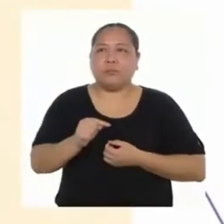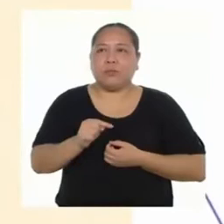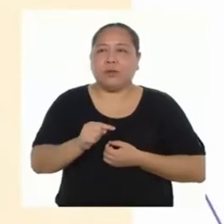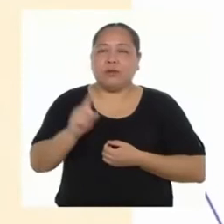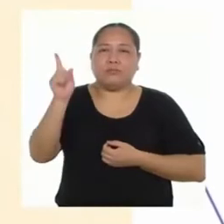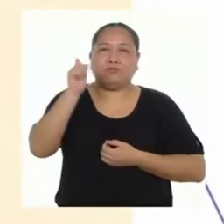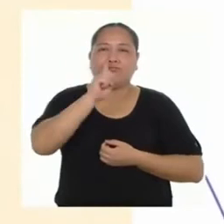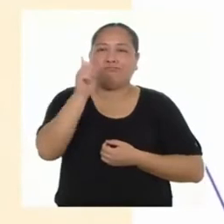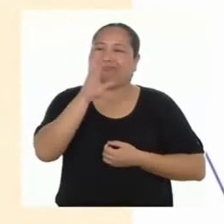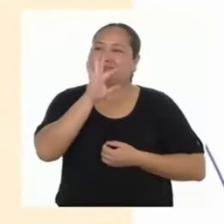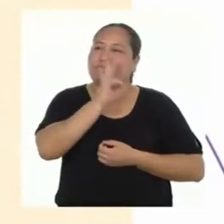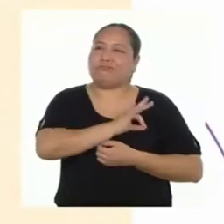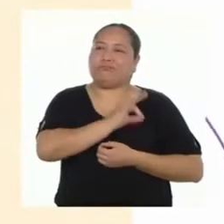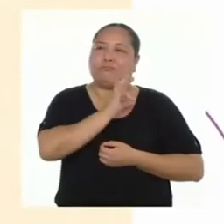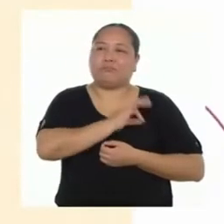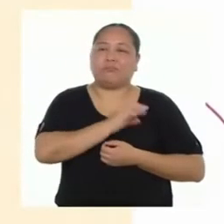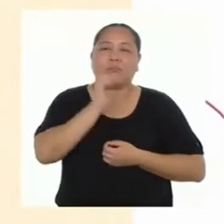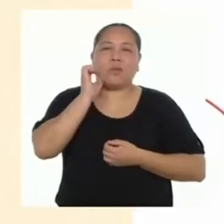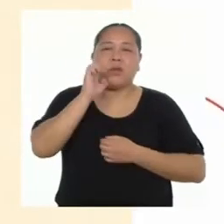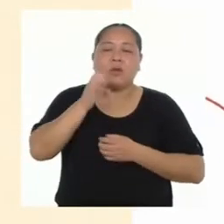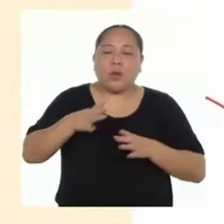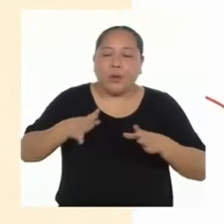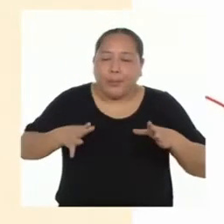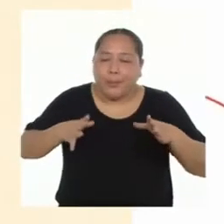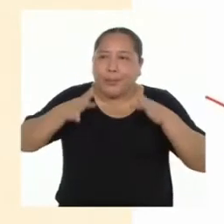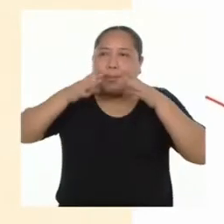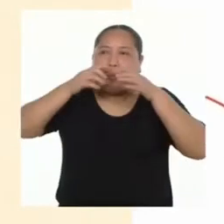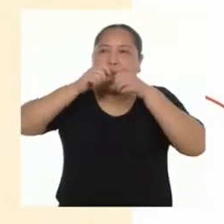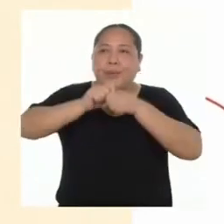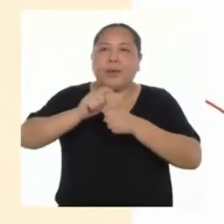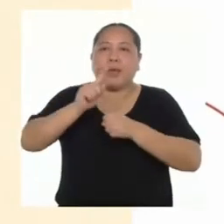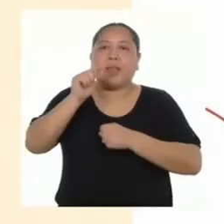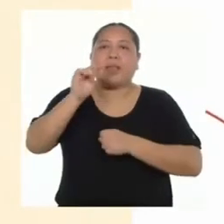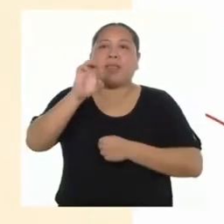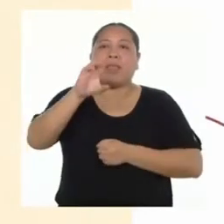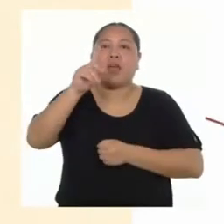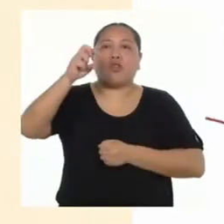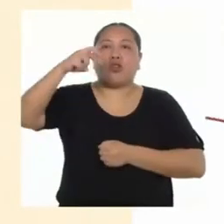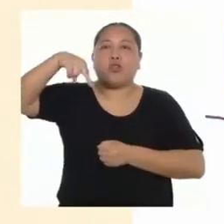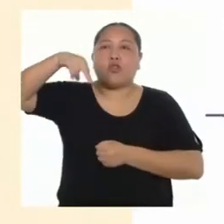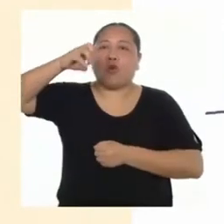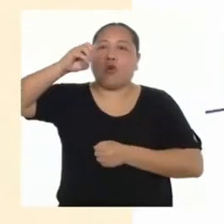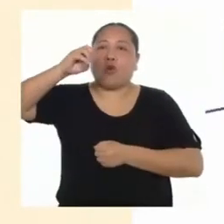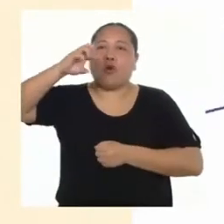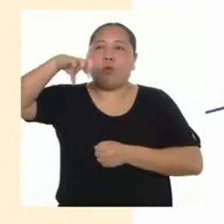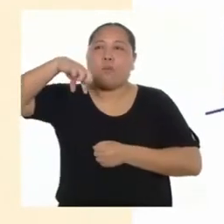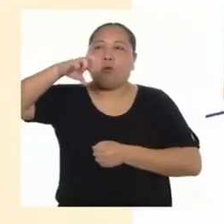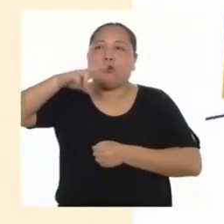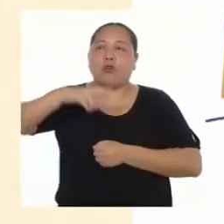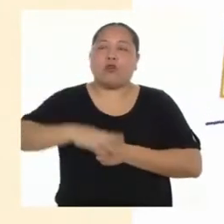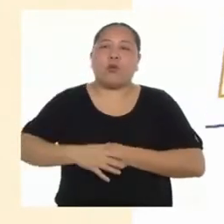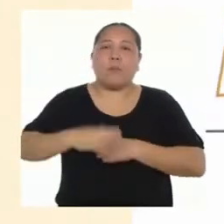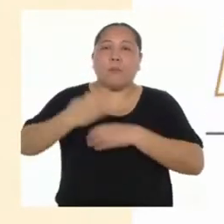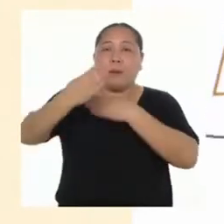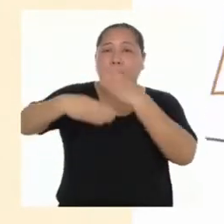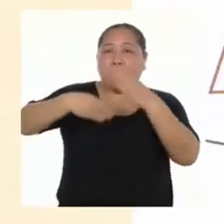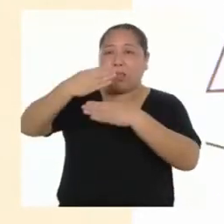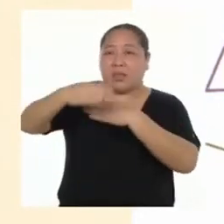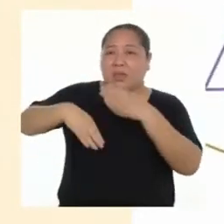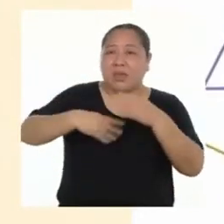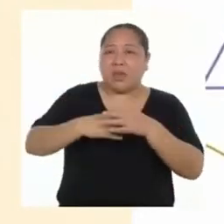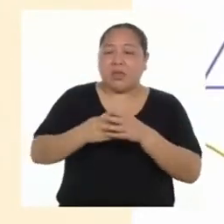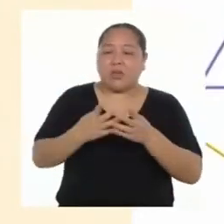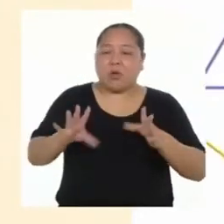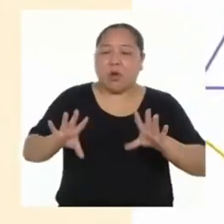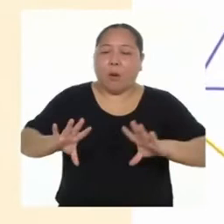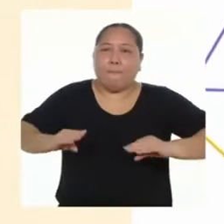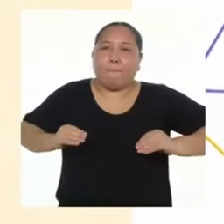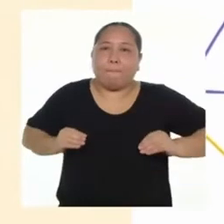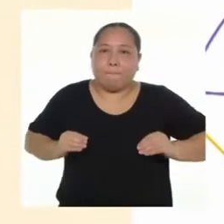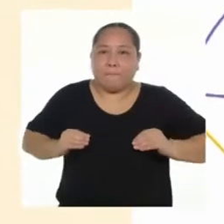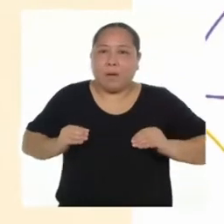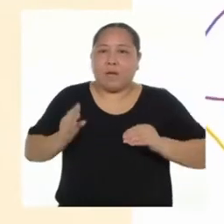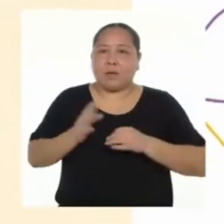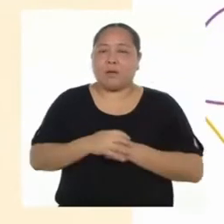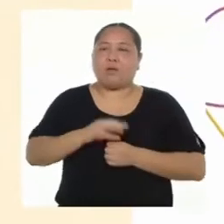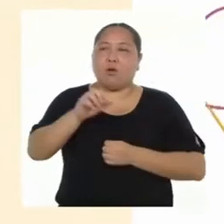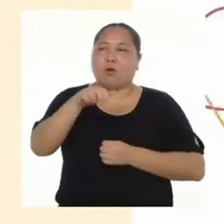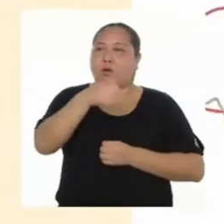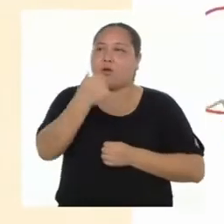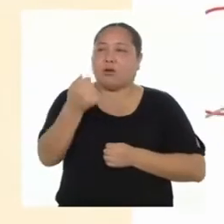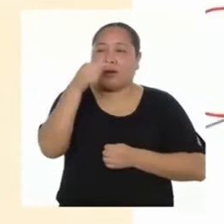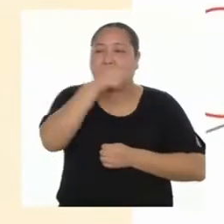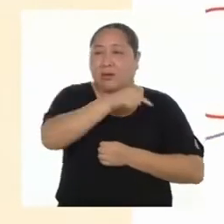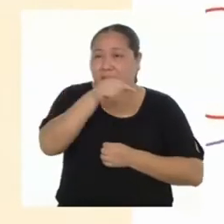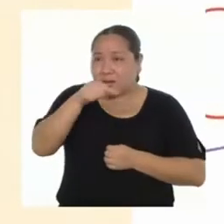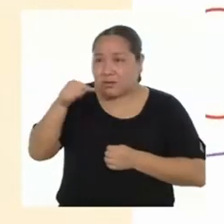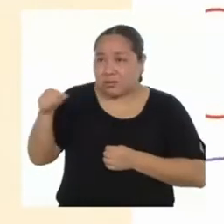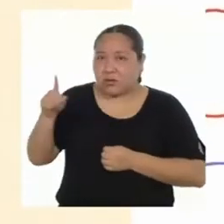Residuos no aprovechables como bolsas de plástico, tecnopor, papel higiénico, pañales, entre otros. Estos son materiales que